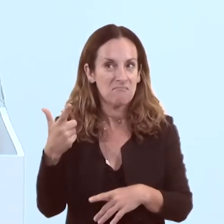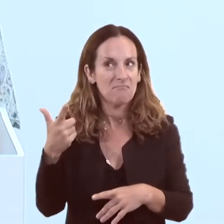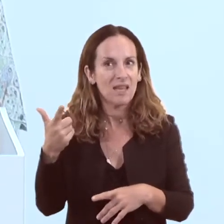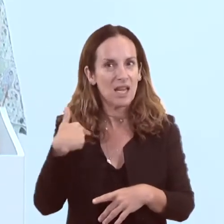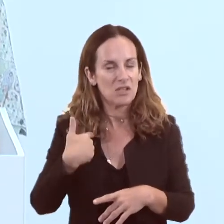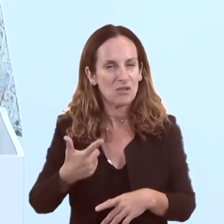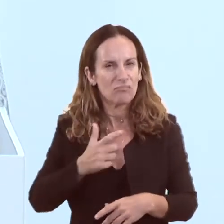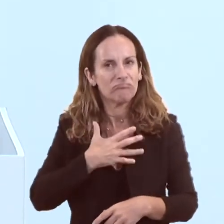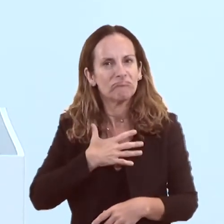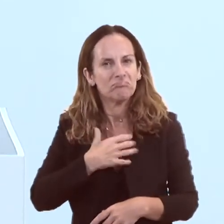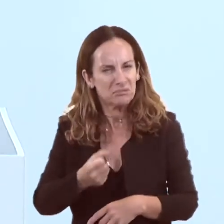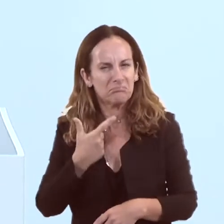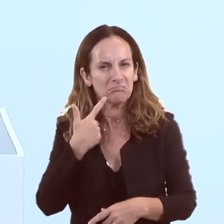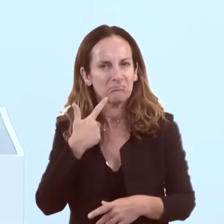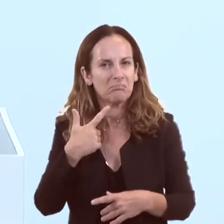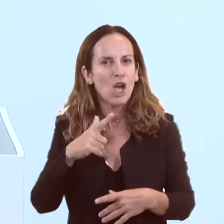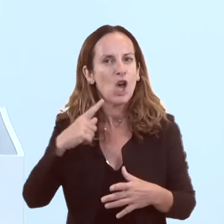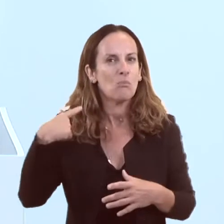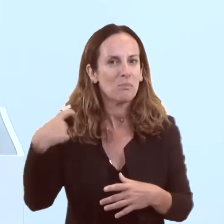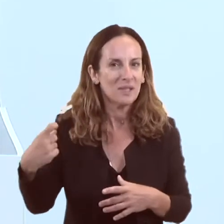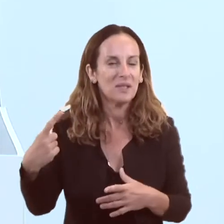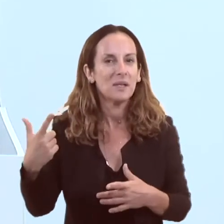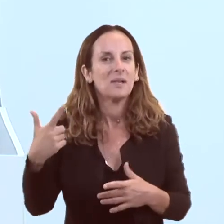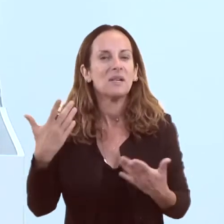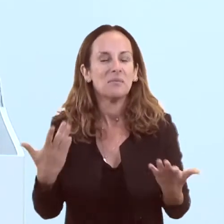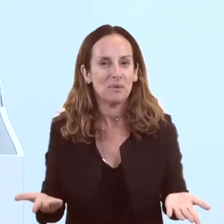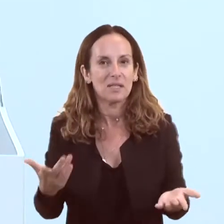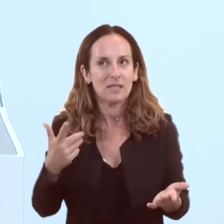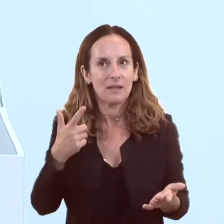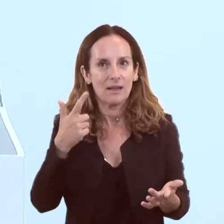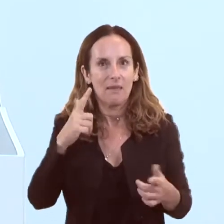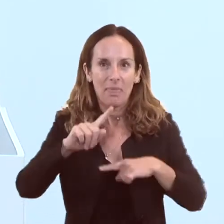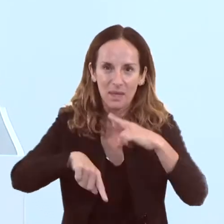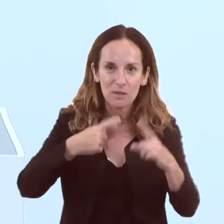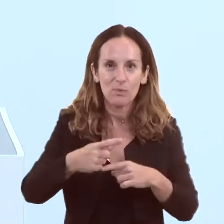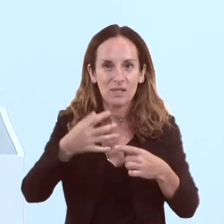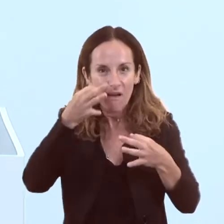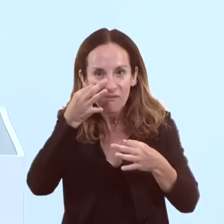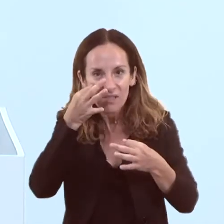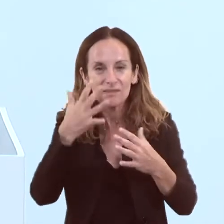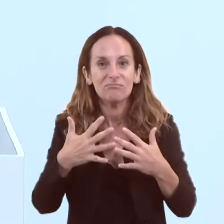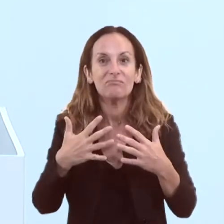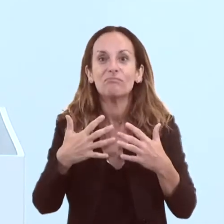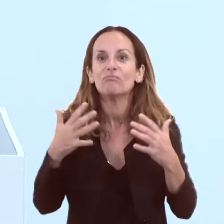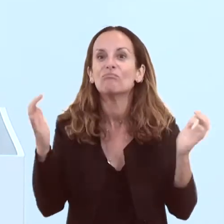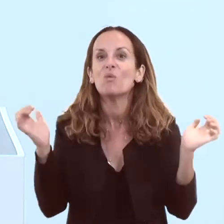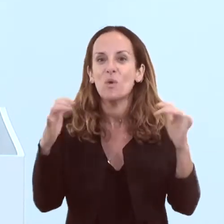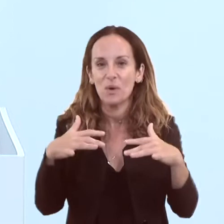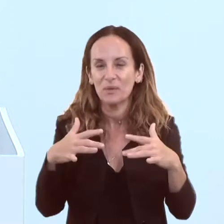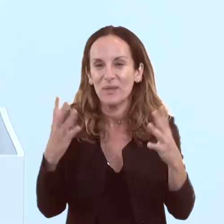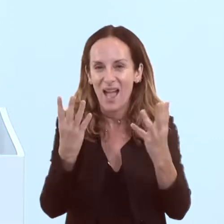habitados por convenientemente no este yo creo que esta noche va a ser una noche muy especial Porque